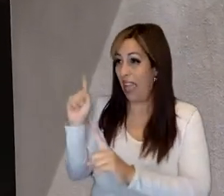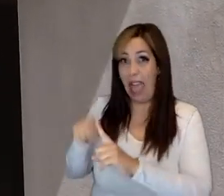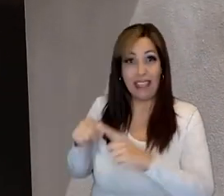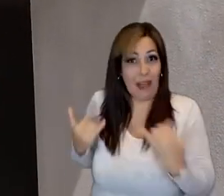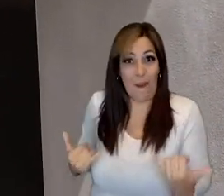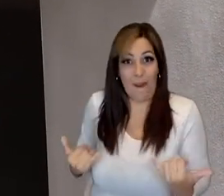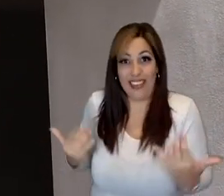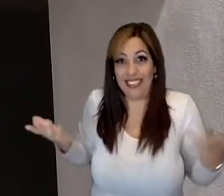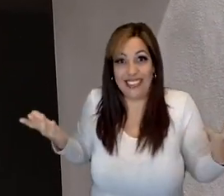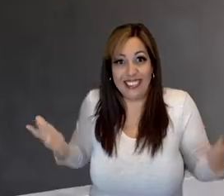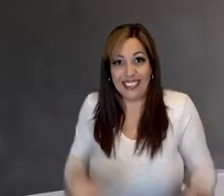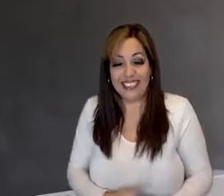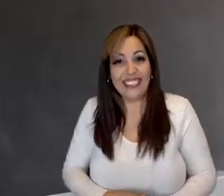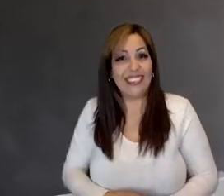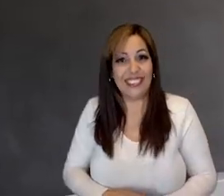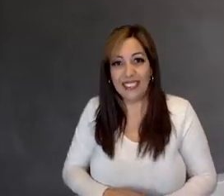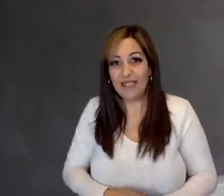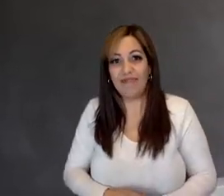pues